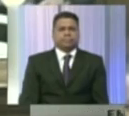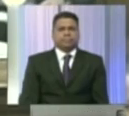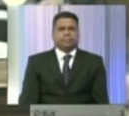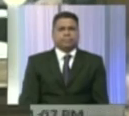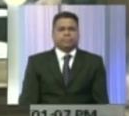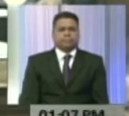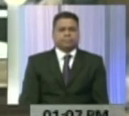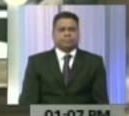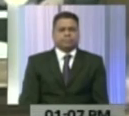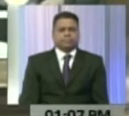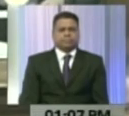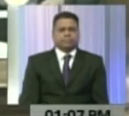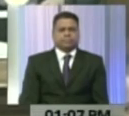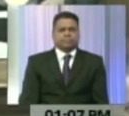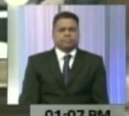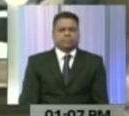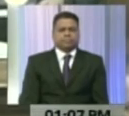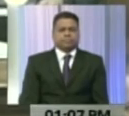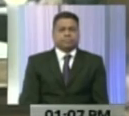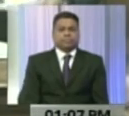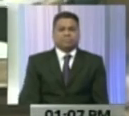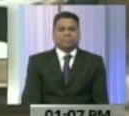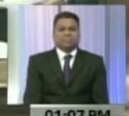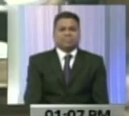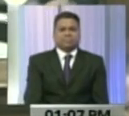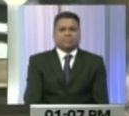en la carpeta, porque la tengo por motores.